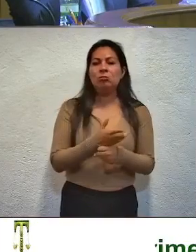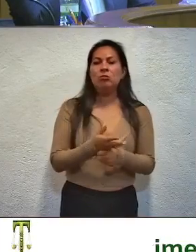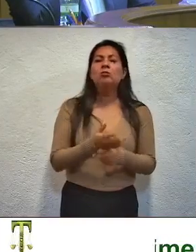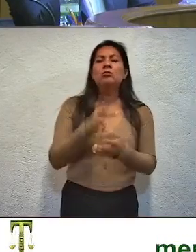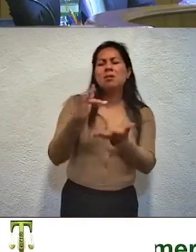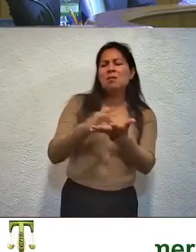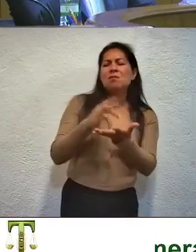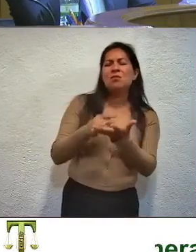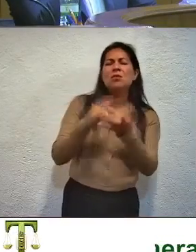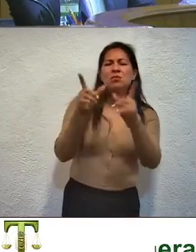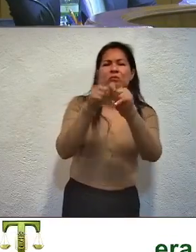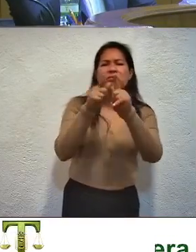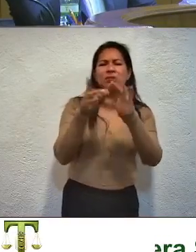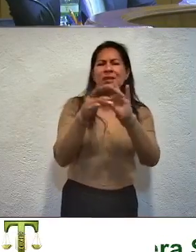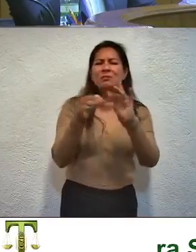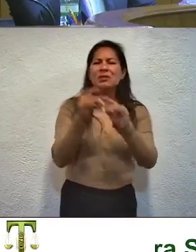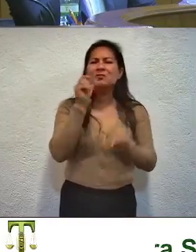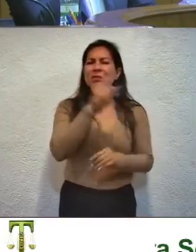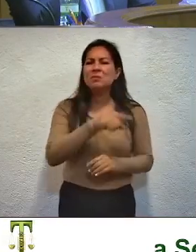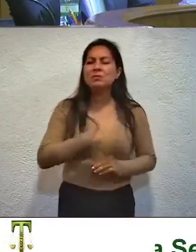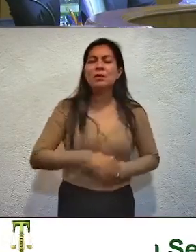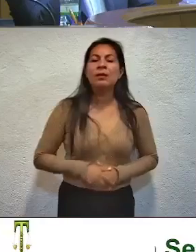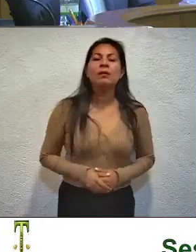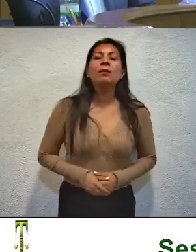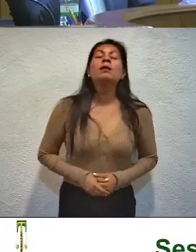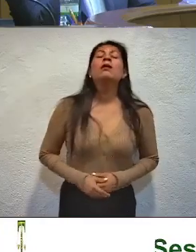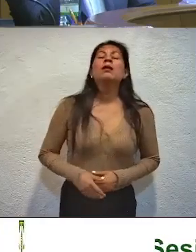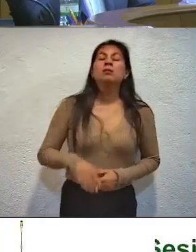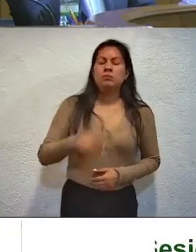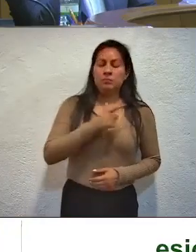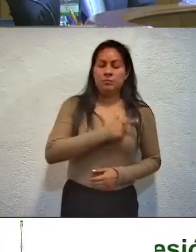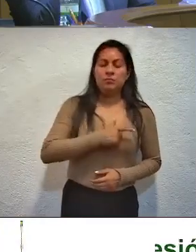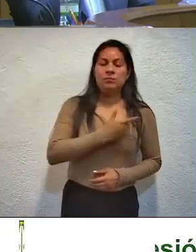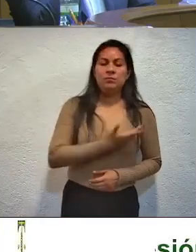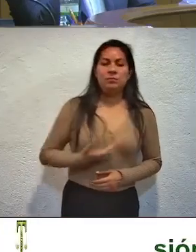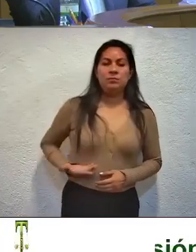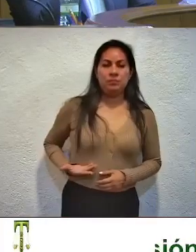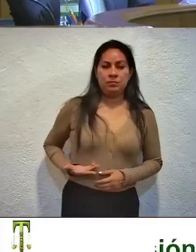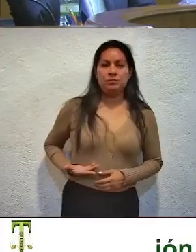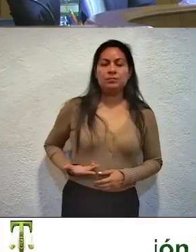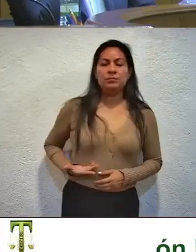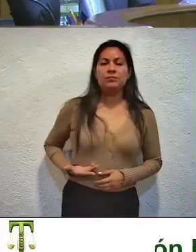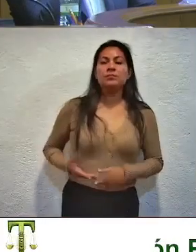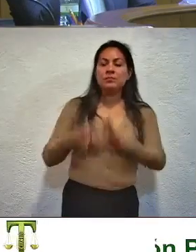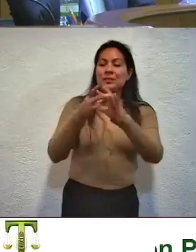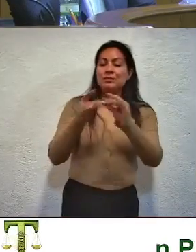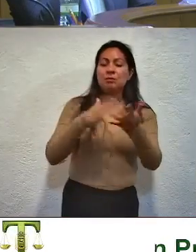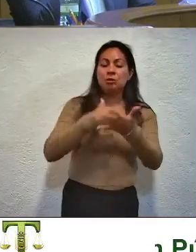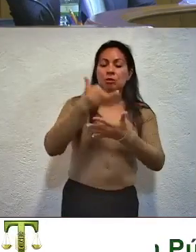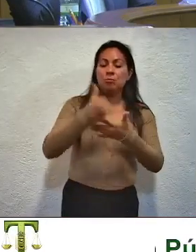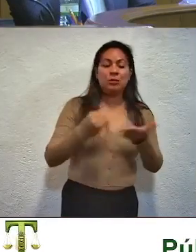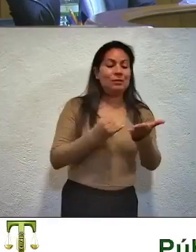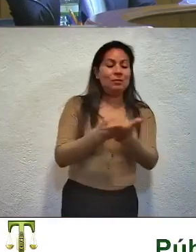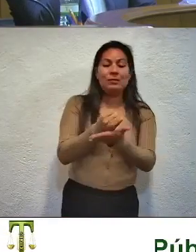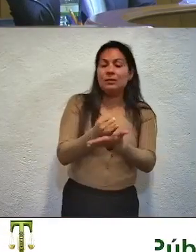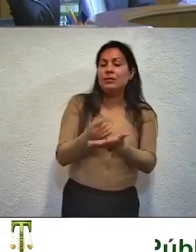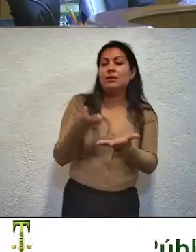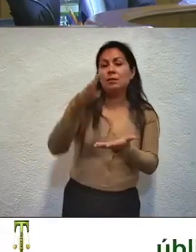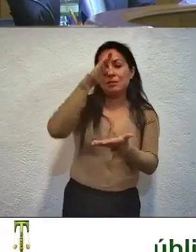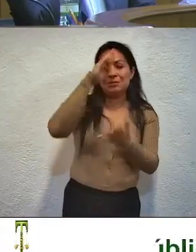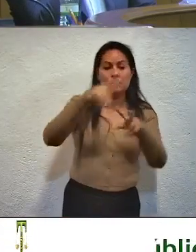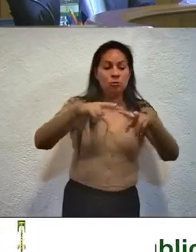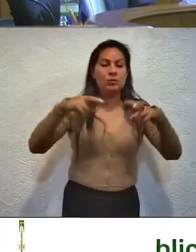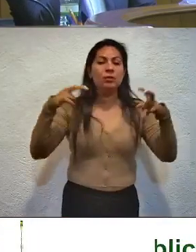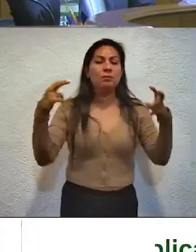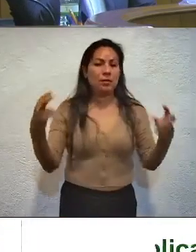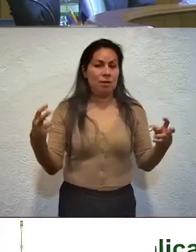apoye con la cuenta correspondiente. Con su autorización, magistrada Presidenta, Doy cuenta con el proyecto de sentencia que somete a la consideración